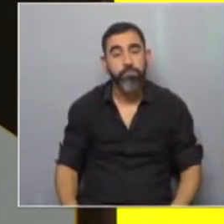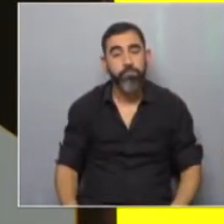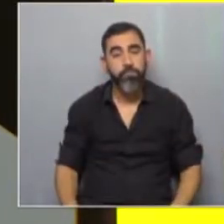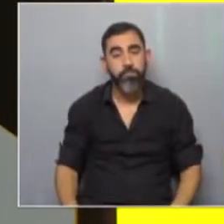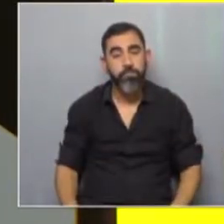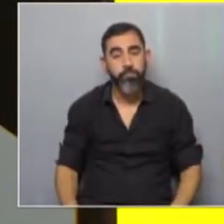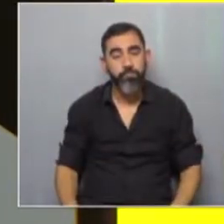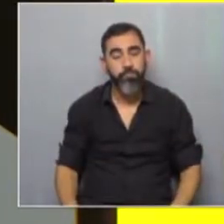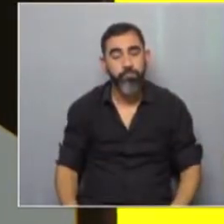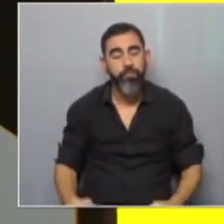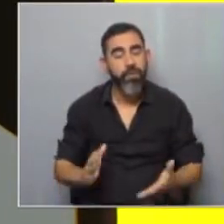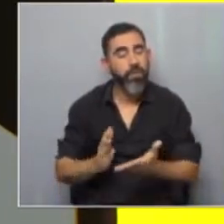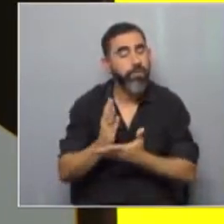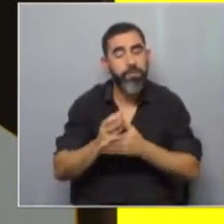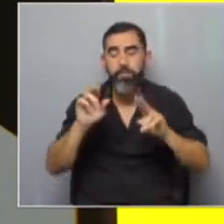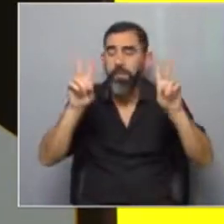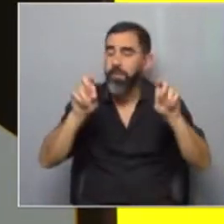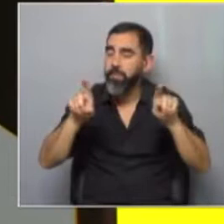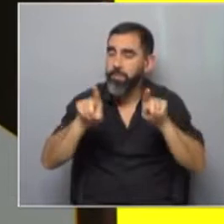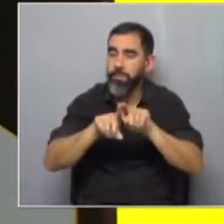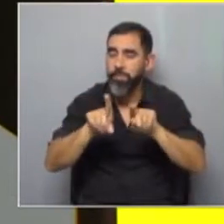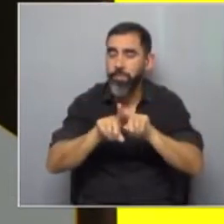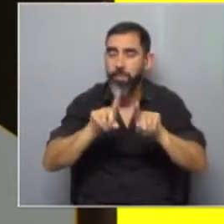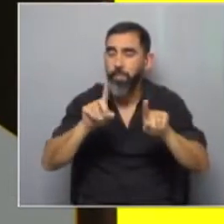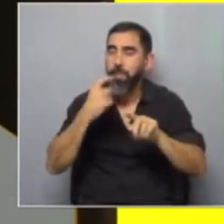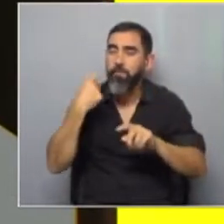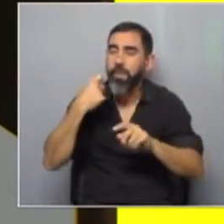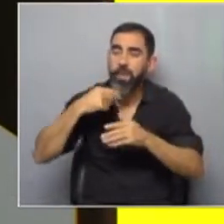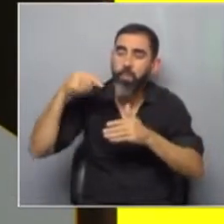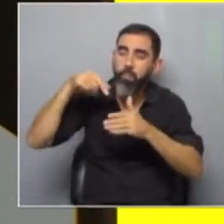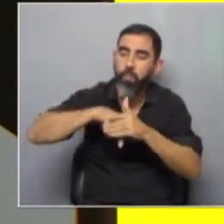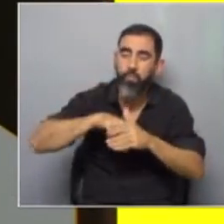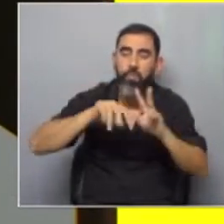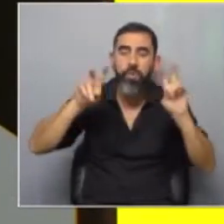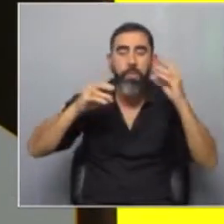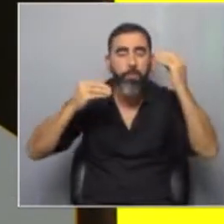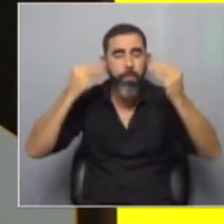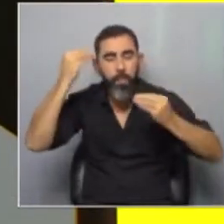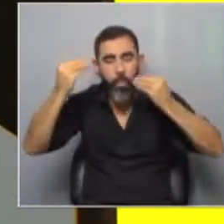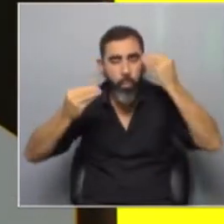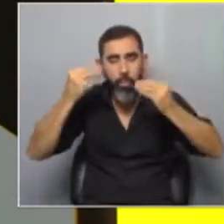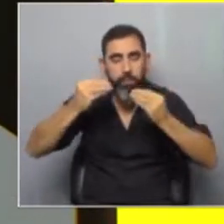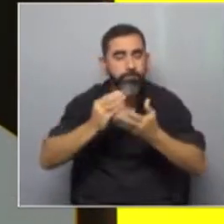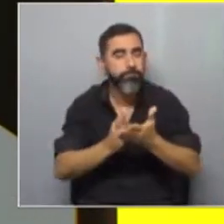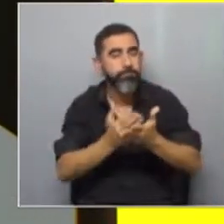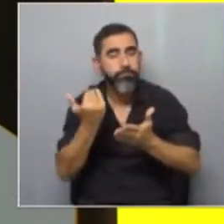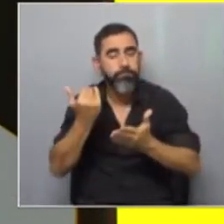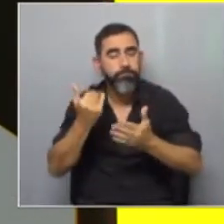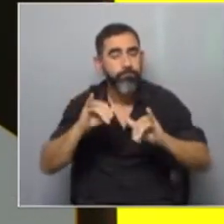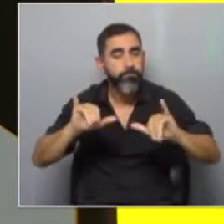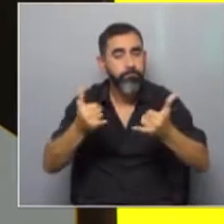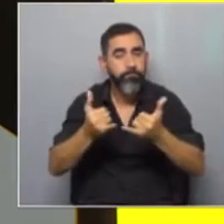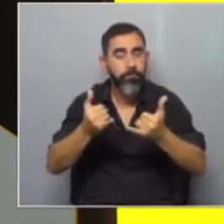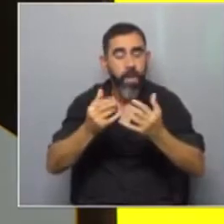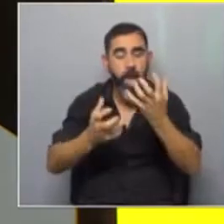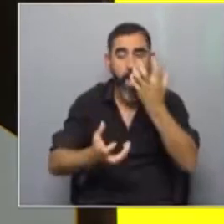como lugar común, y no con demasiada profundidad, y es la preocupación por la eliminación definitiva de